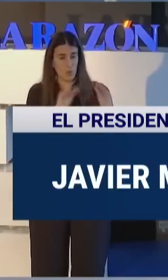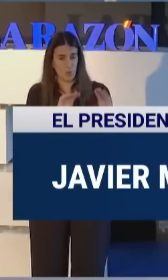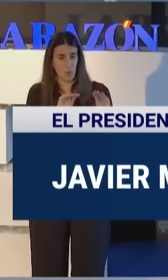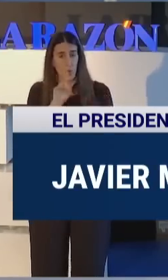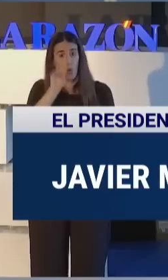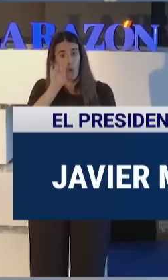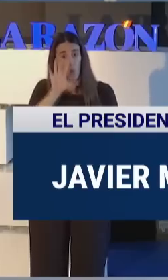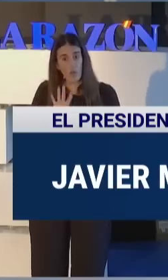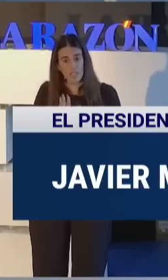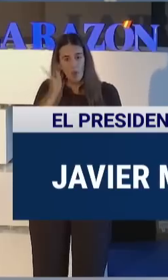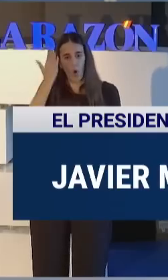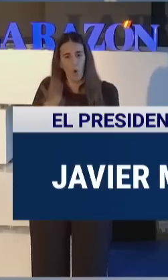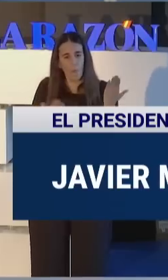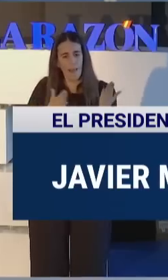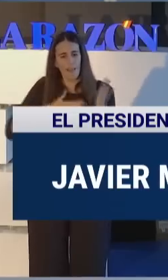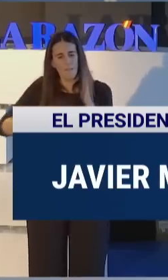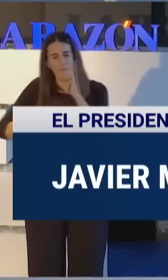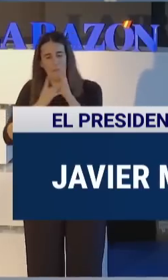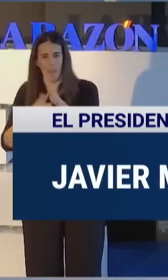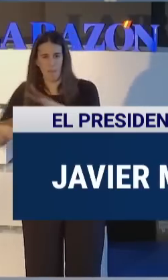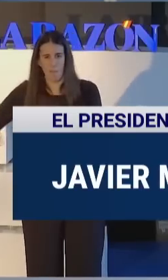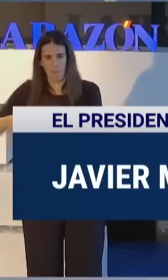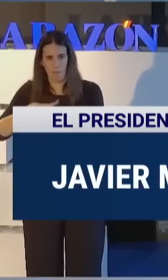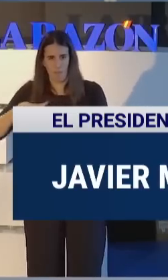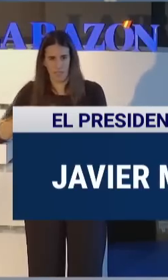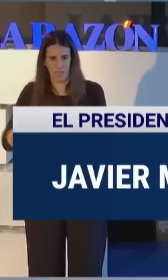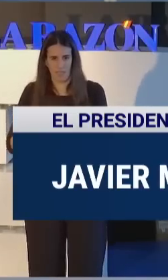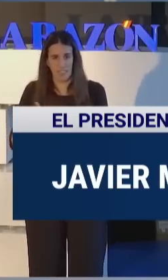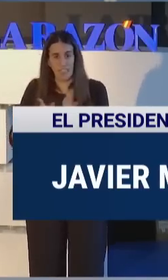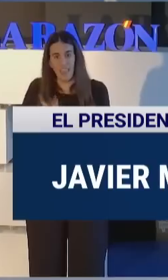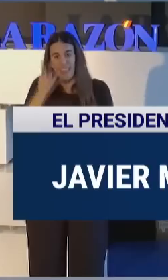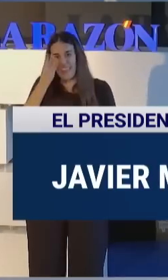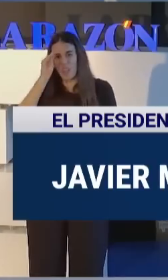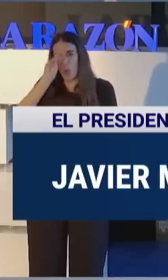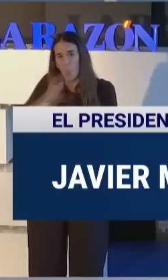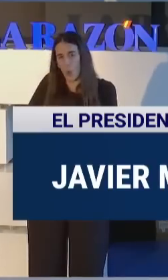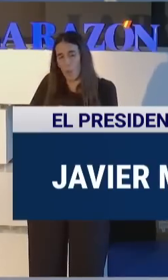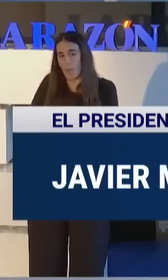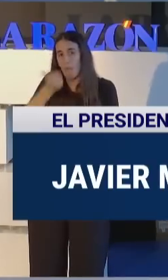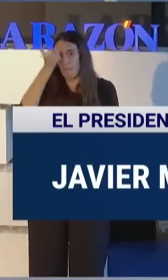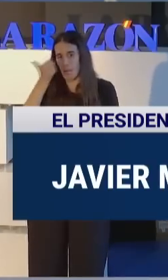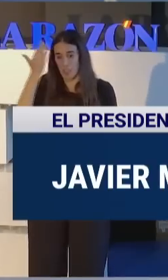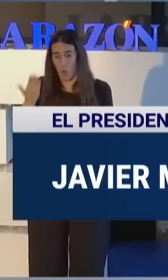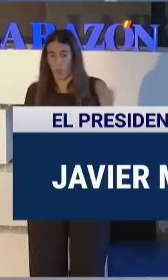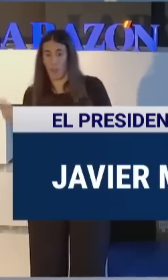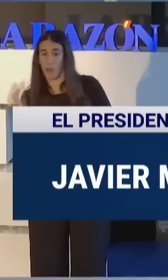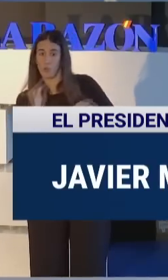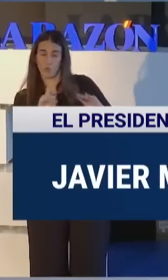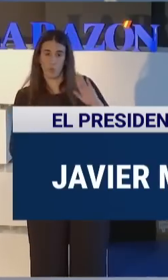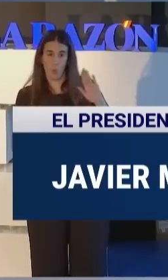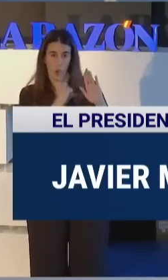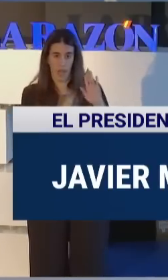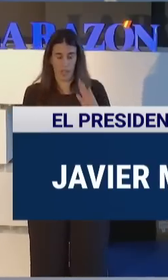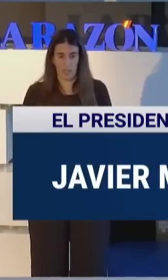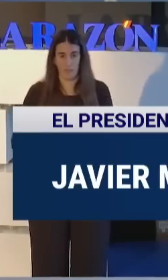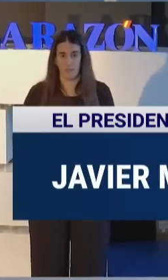1/5 de lo que es nuestra ley bases. Es decir, nuestra ley base es 5 veces más grande, y además, no solo eso, sino que el